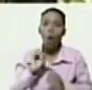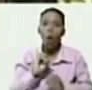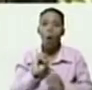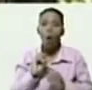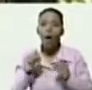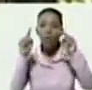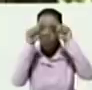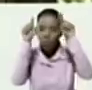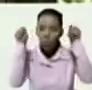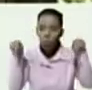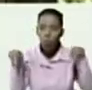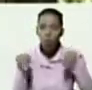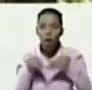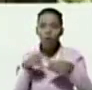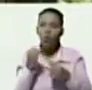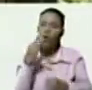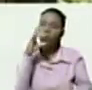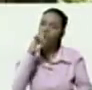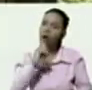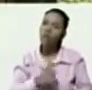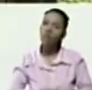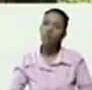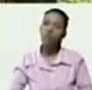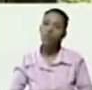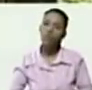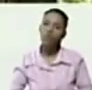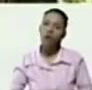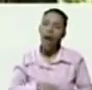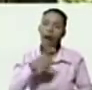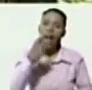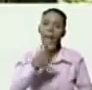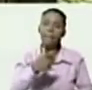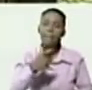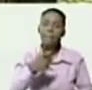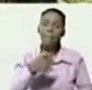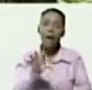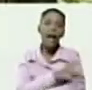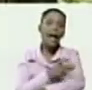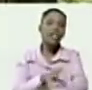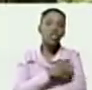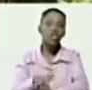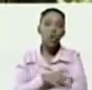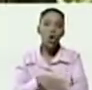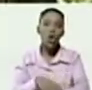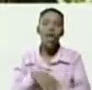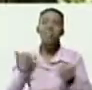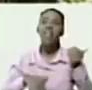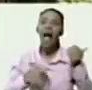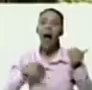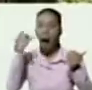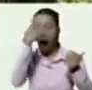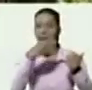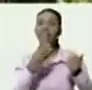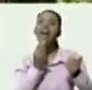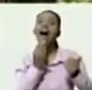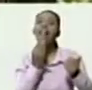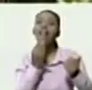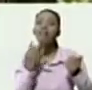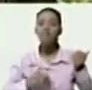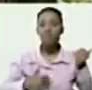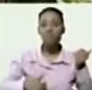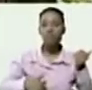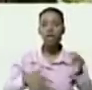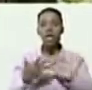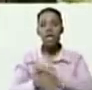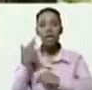¿Cuántos años? Y la canción de Alí se escuchaba, pero no se veía realidad. Bolívar cabalgando